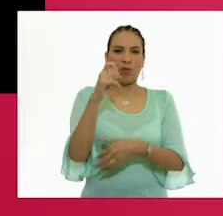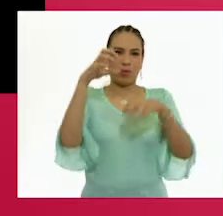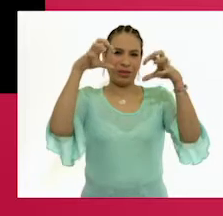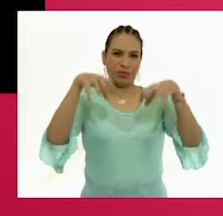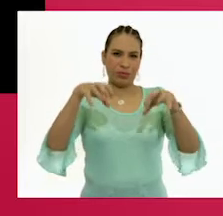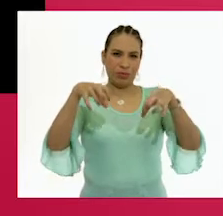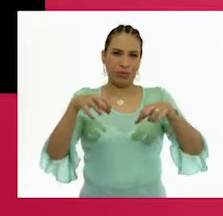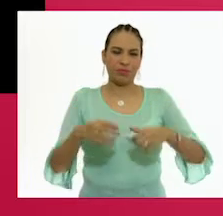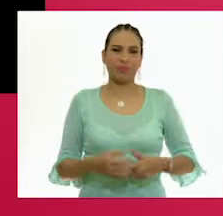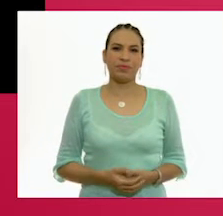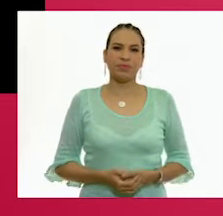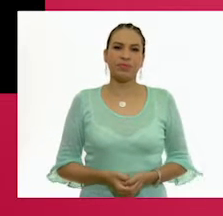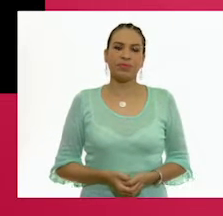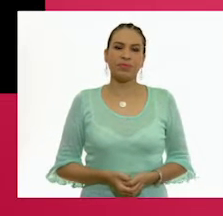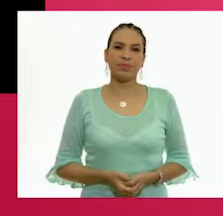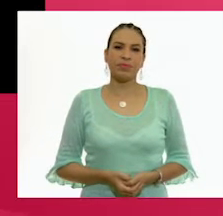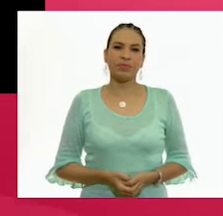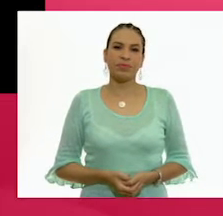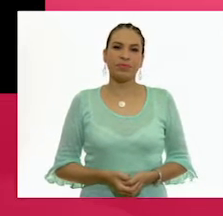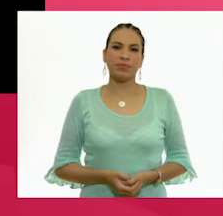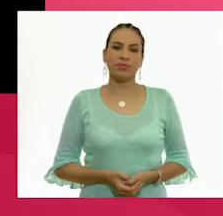lluvia.